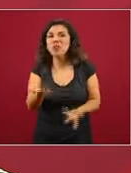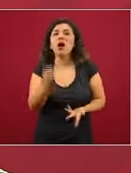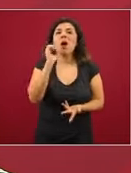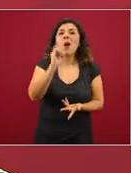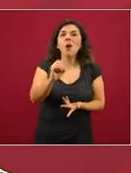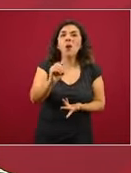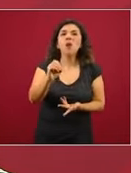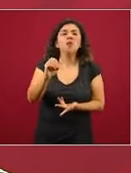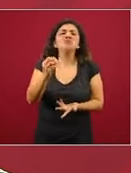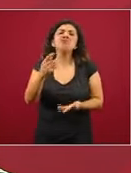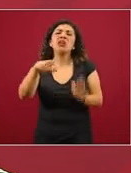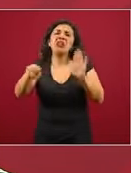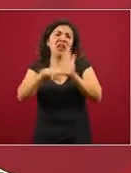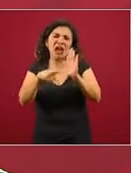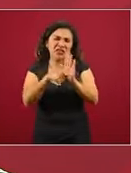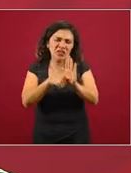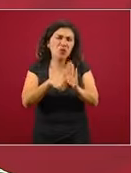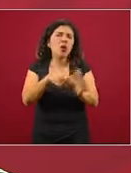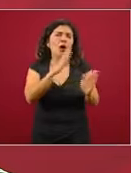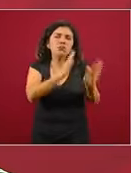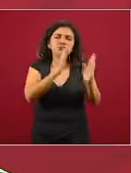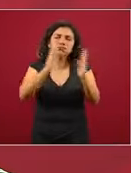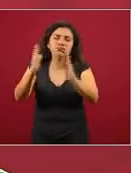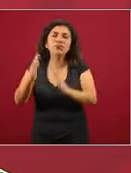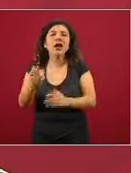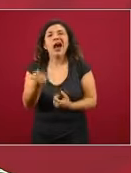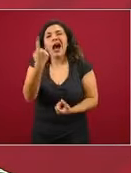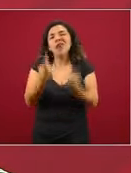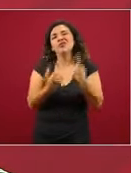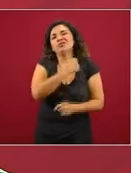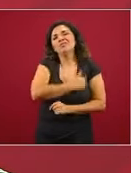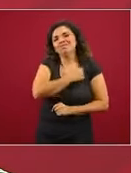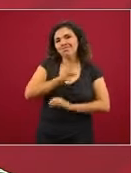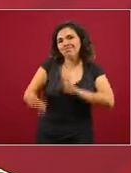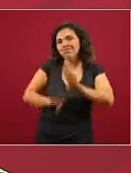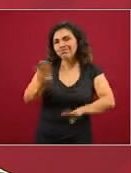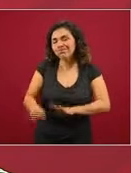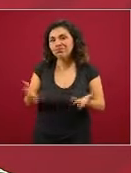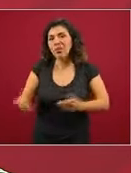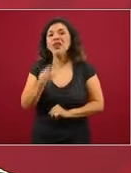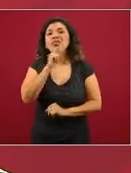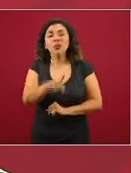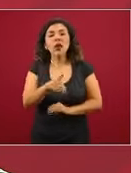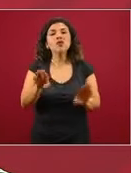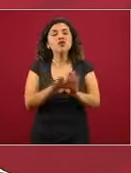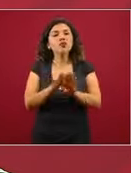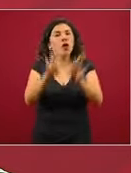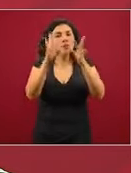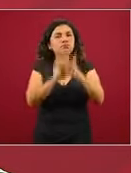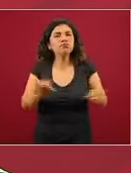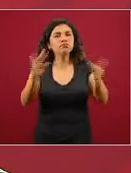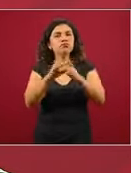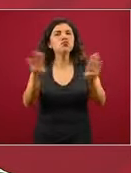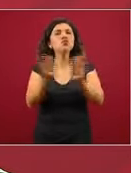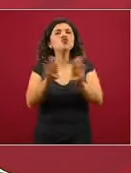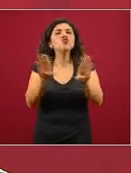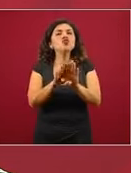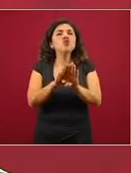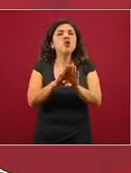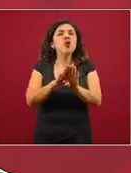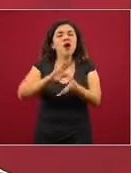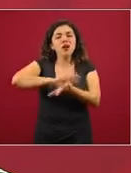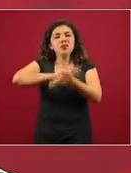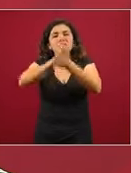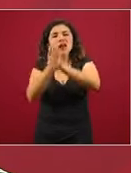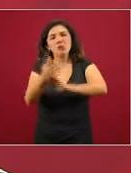sido descartados como negativos, las lamentables defunciones y un detalle sobre la tendencia en